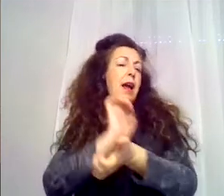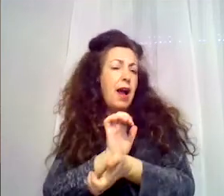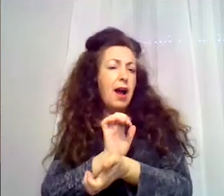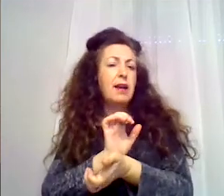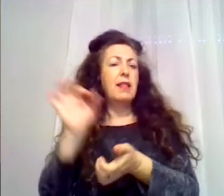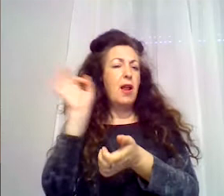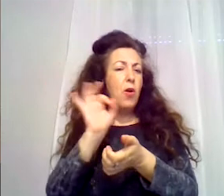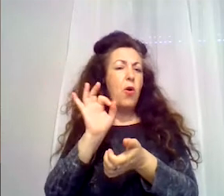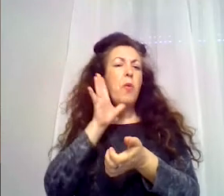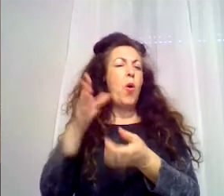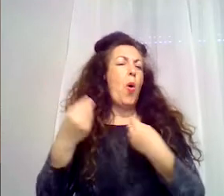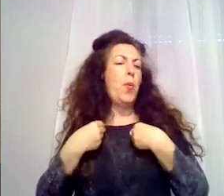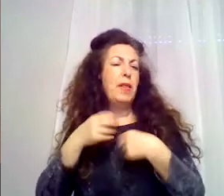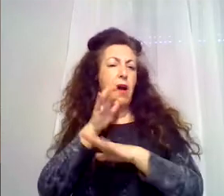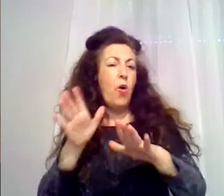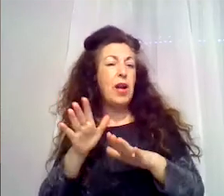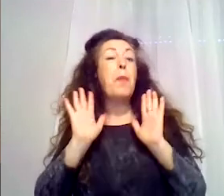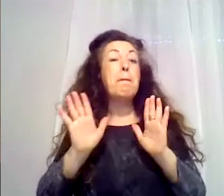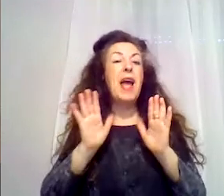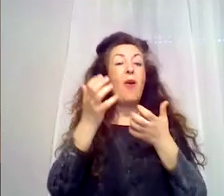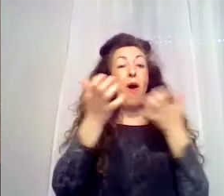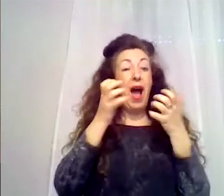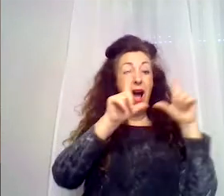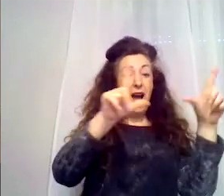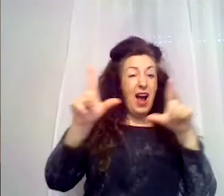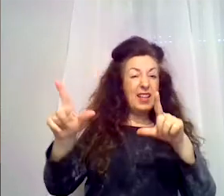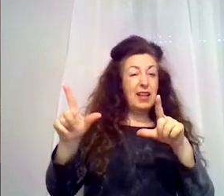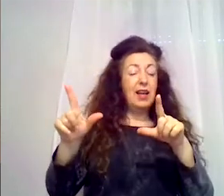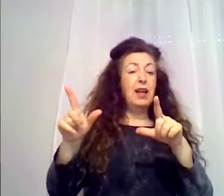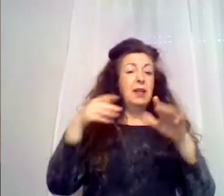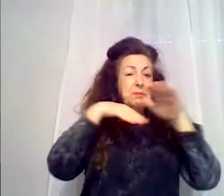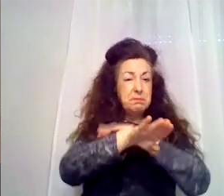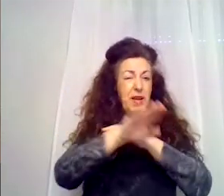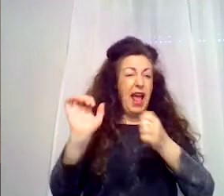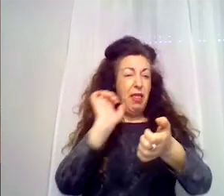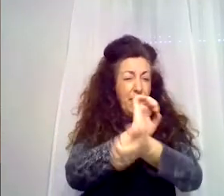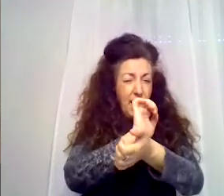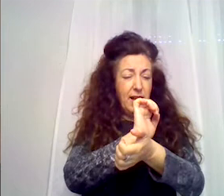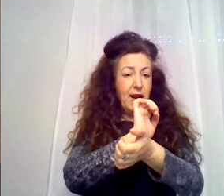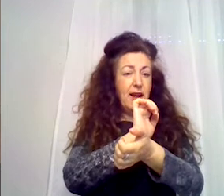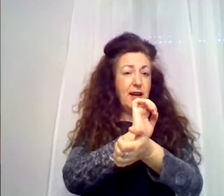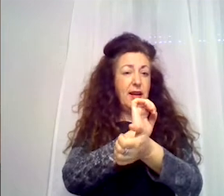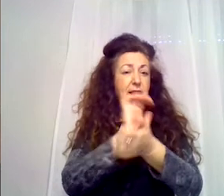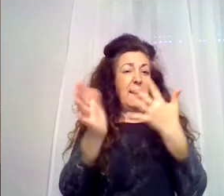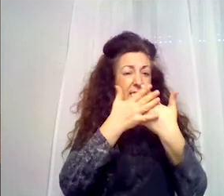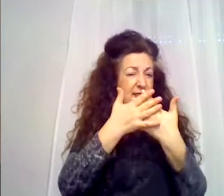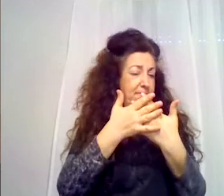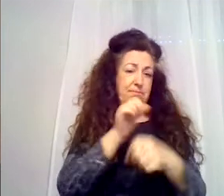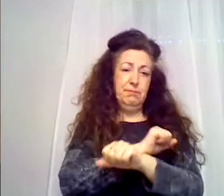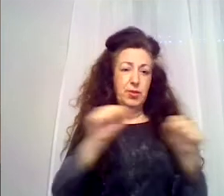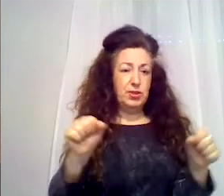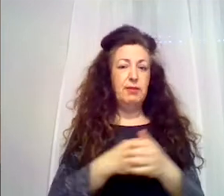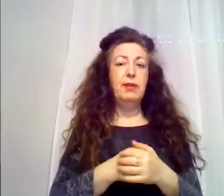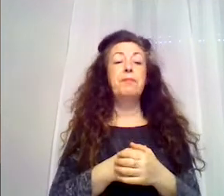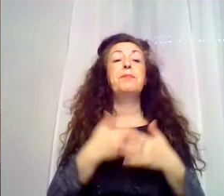pero jamás se podrá encerrar la libertad de la obra de arte. El caso que nos ocupa hoy, de